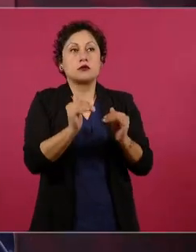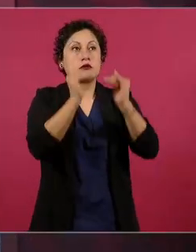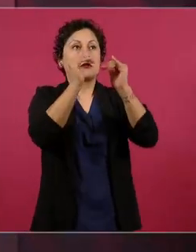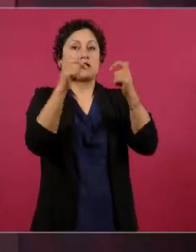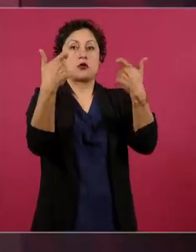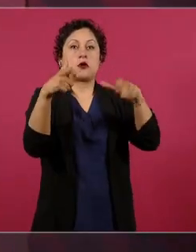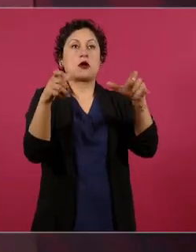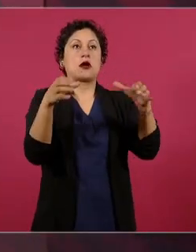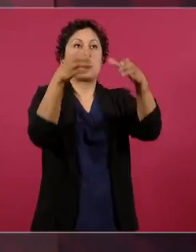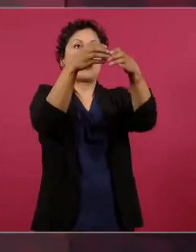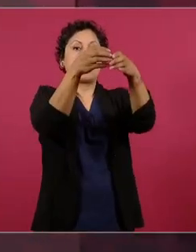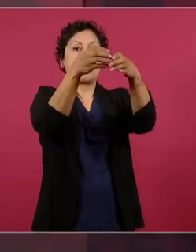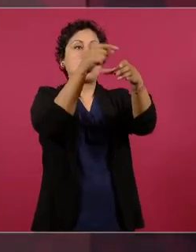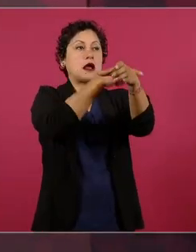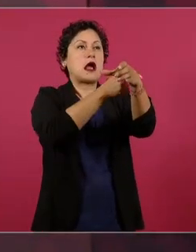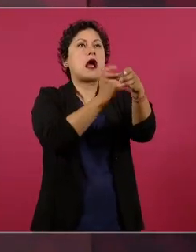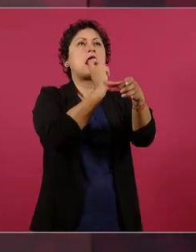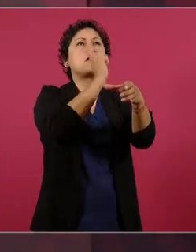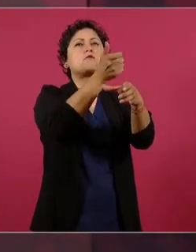eso no es paternalismo.